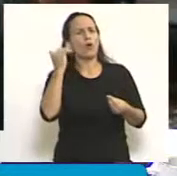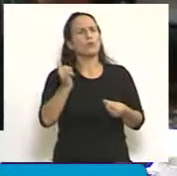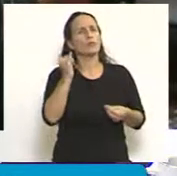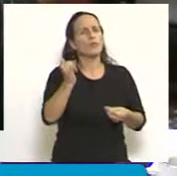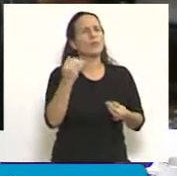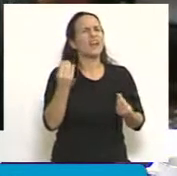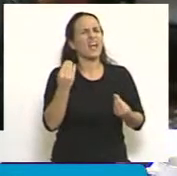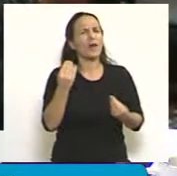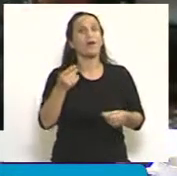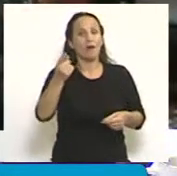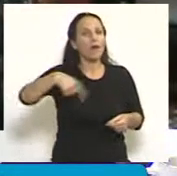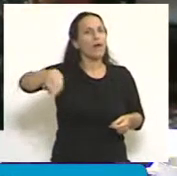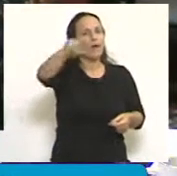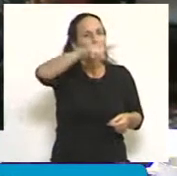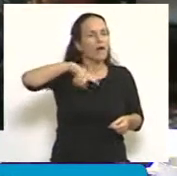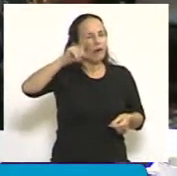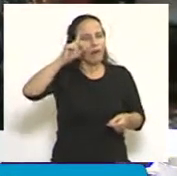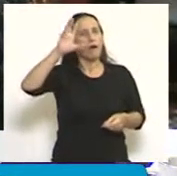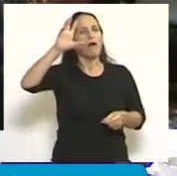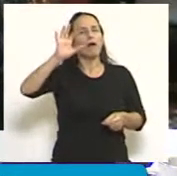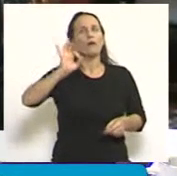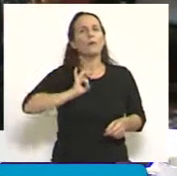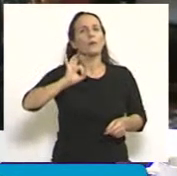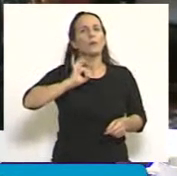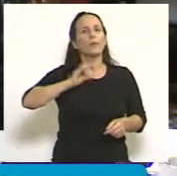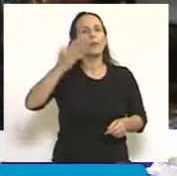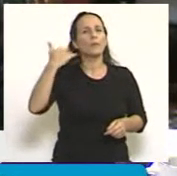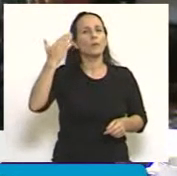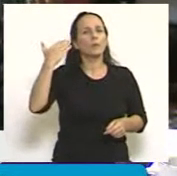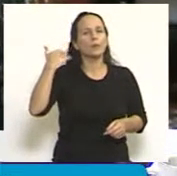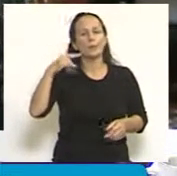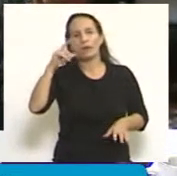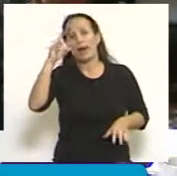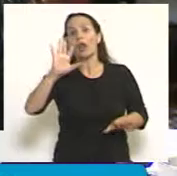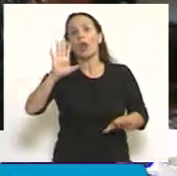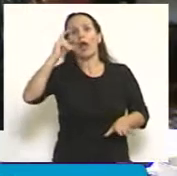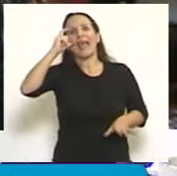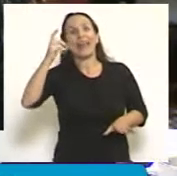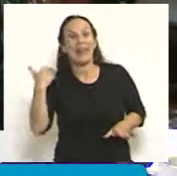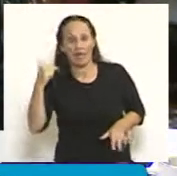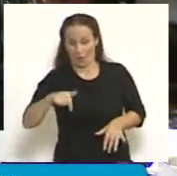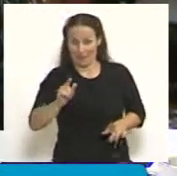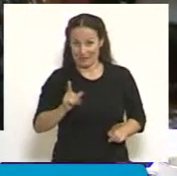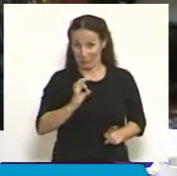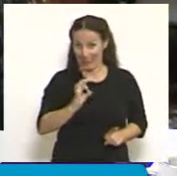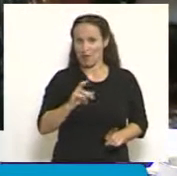ser juez de la Cámara Federal de Casación Penal,